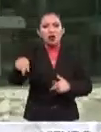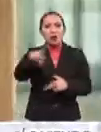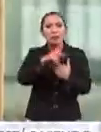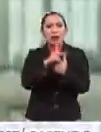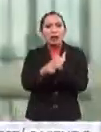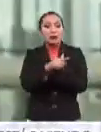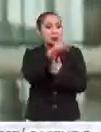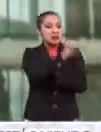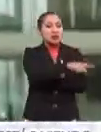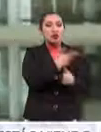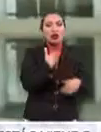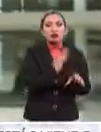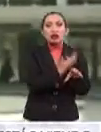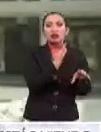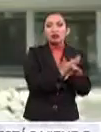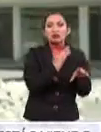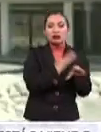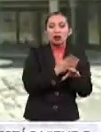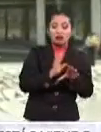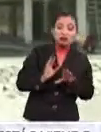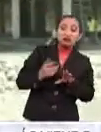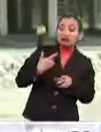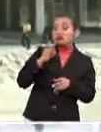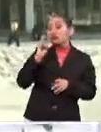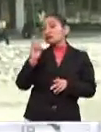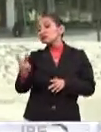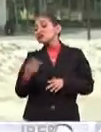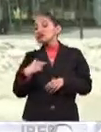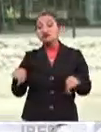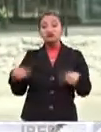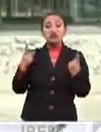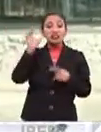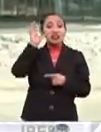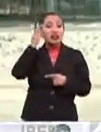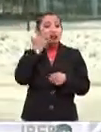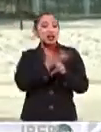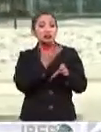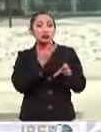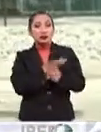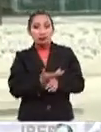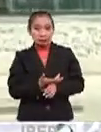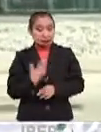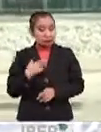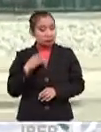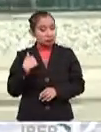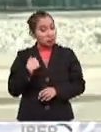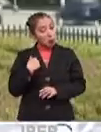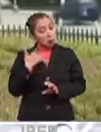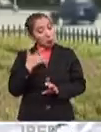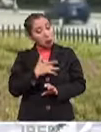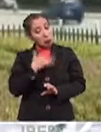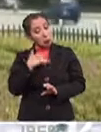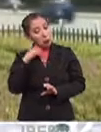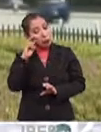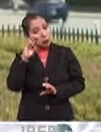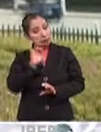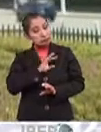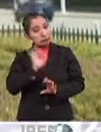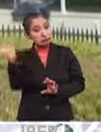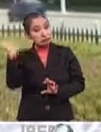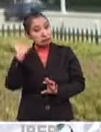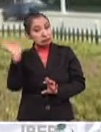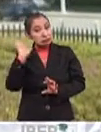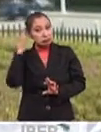países por esta gran disputa que hay entre China y los Estados Unidos. Yo tengo el gran temor de